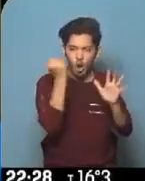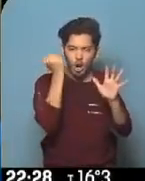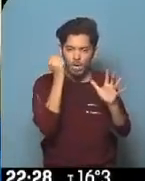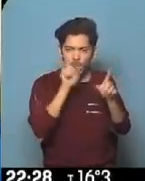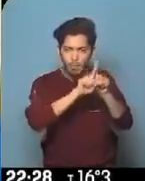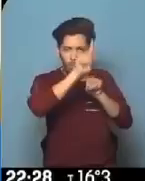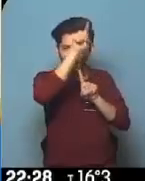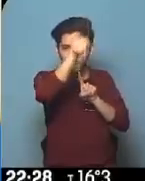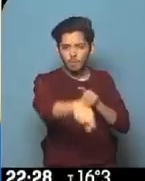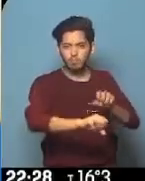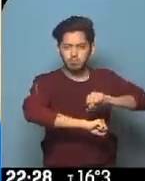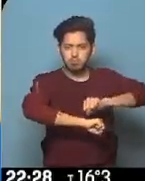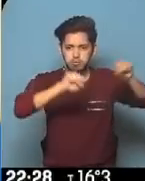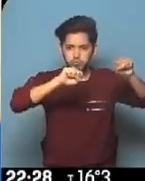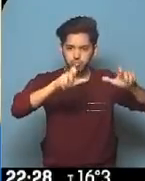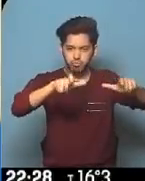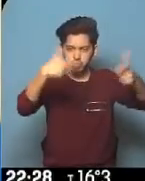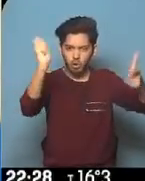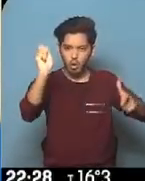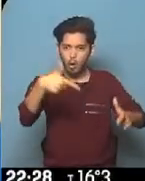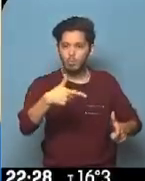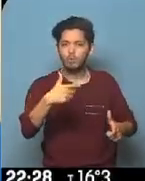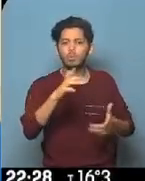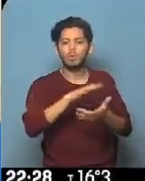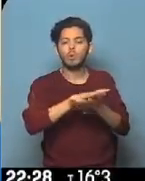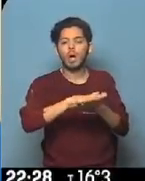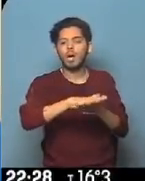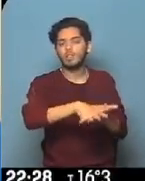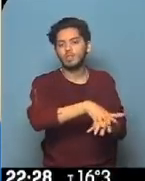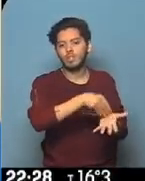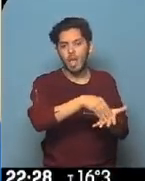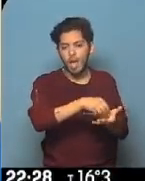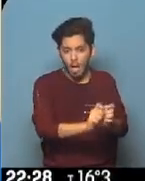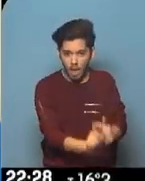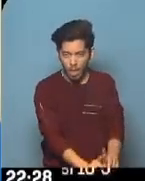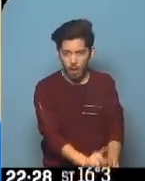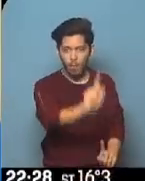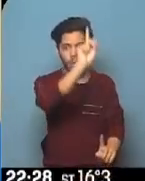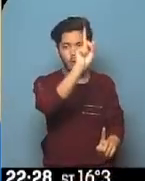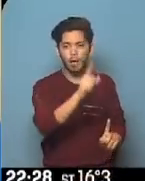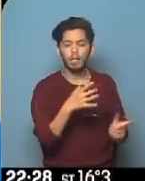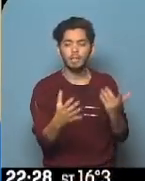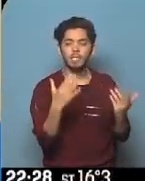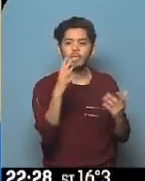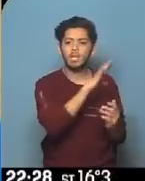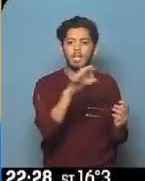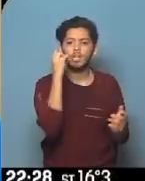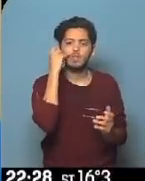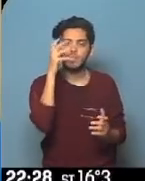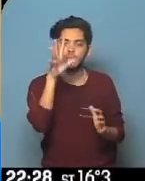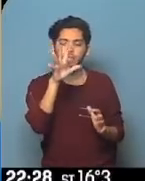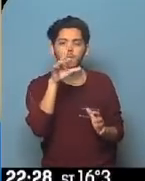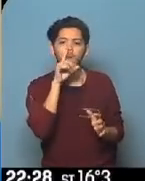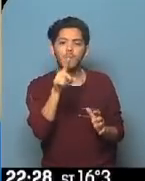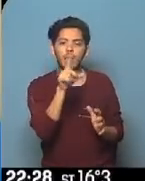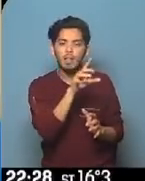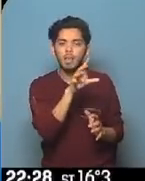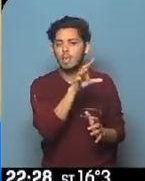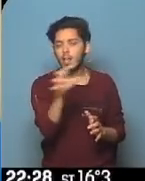misiles nucleares y convencionales basados en tierra y con un alcance de entre 500 y 5.500